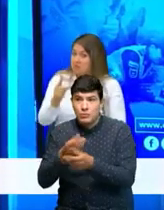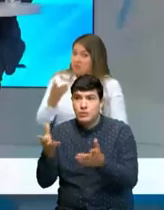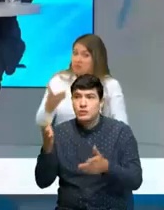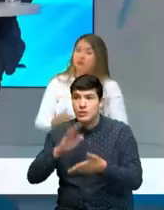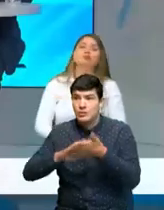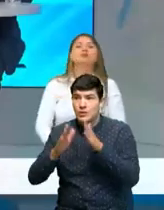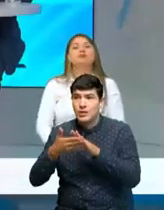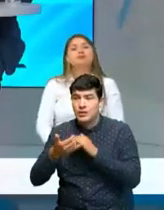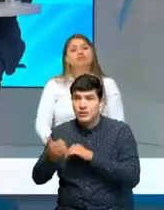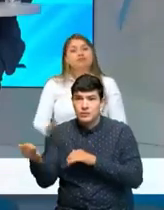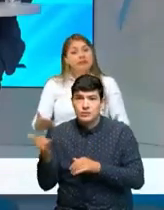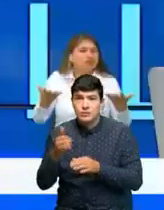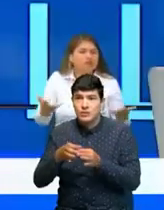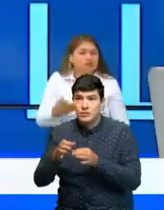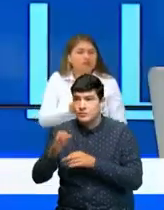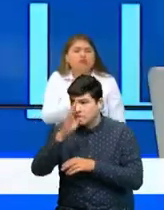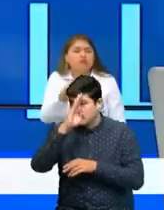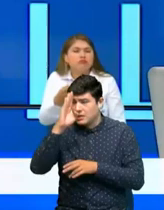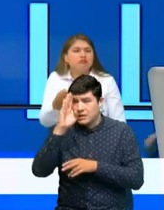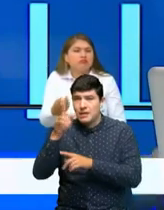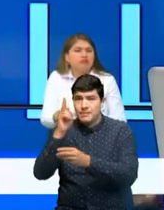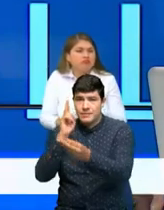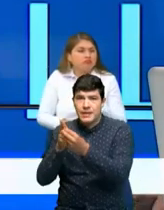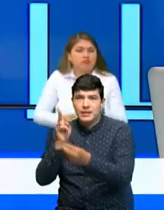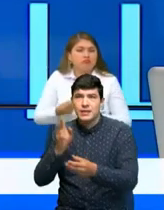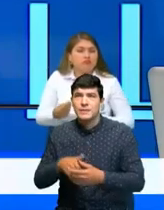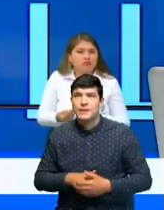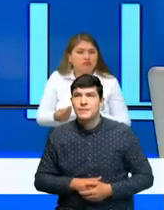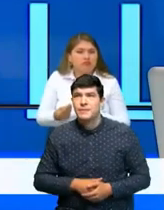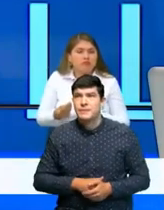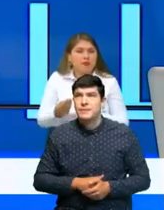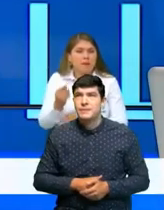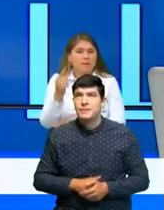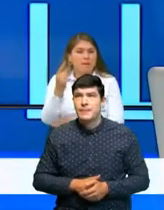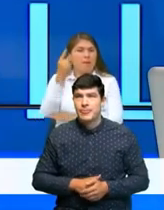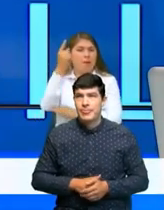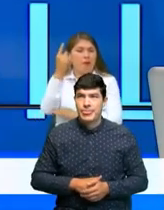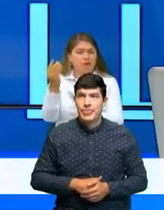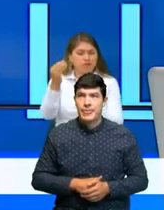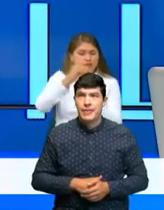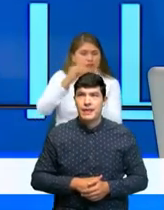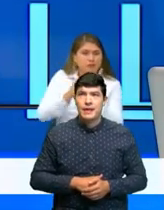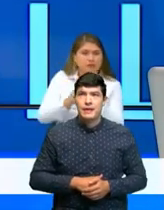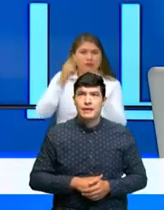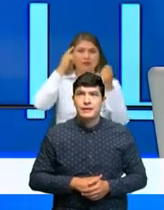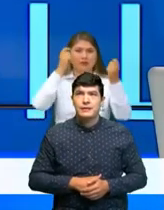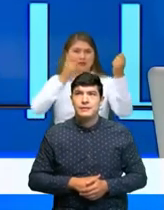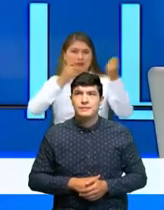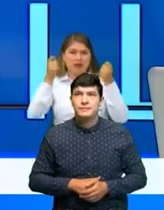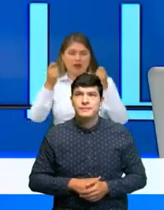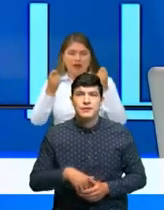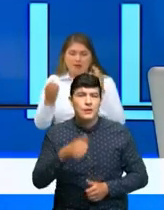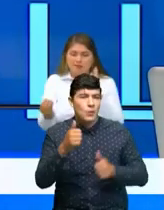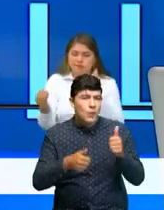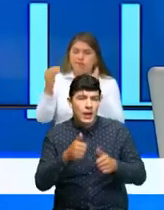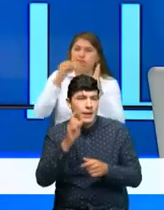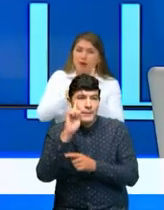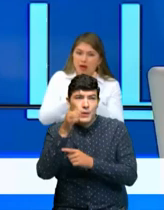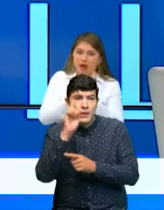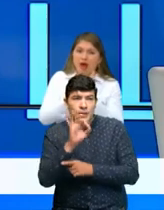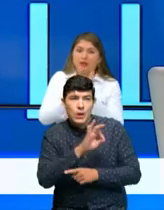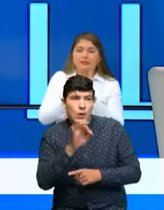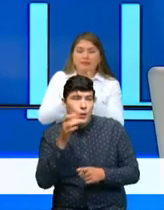han sido víctimas. ¿Cuáles van a ser las políticas y las estrategias planteadas